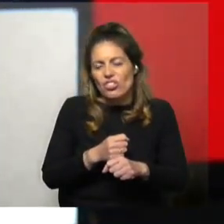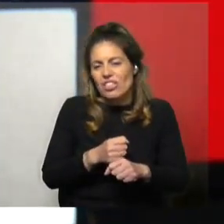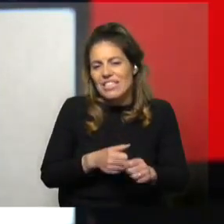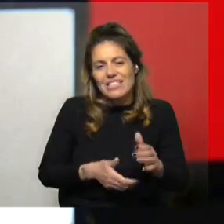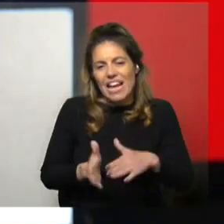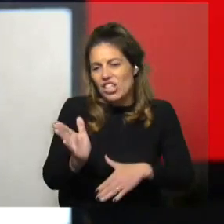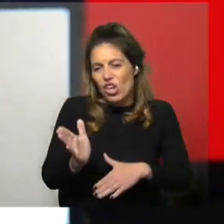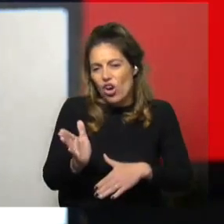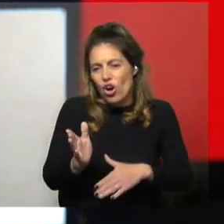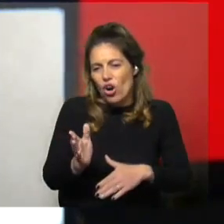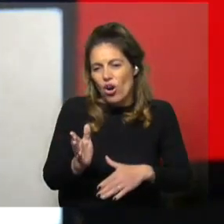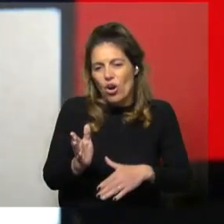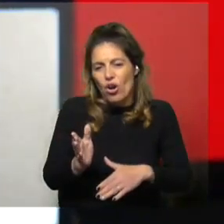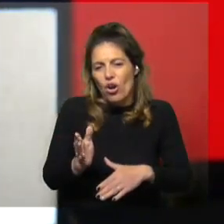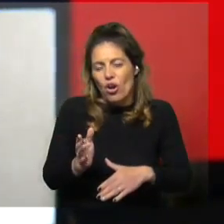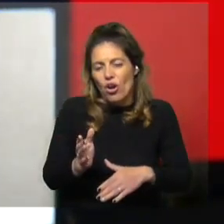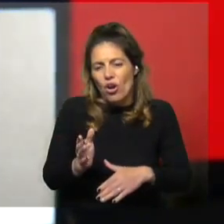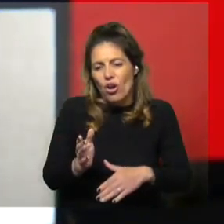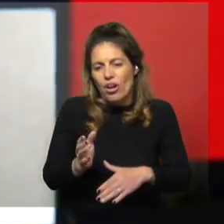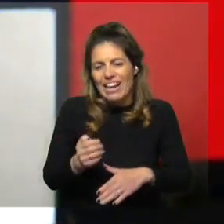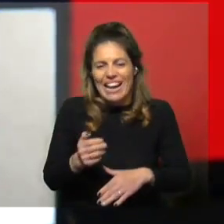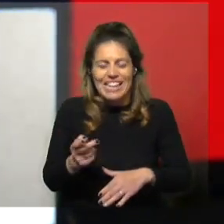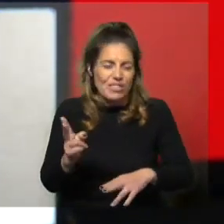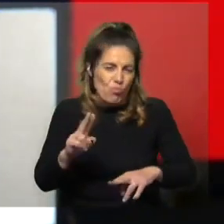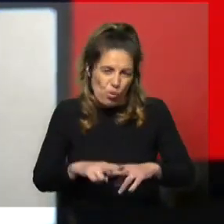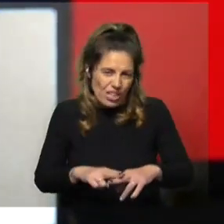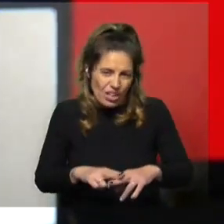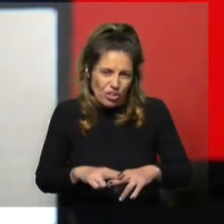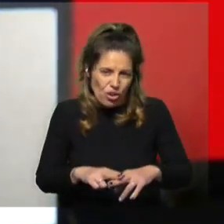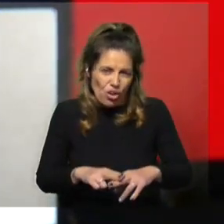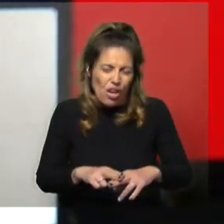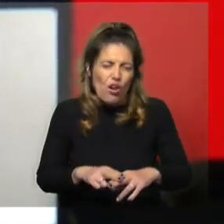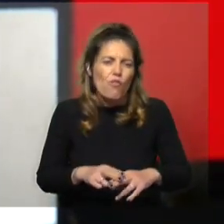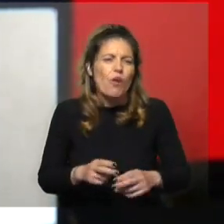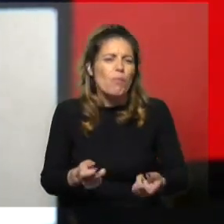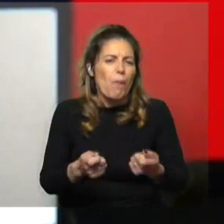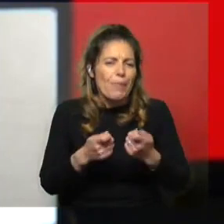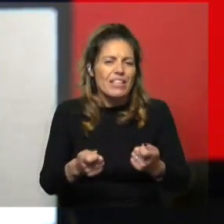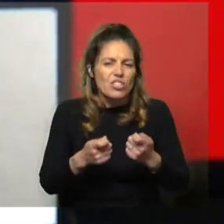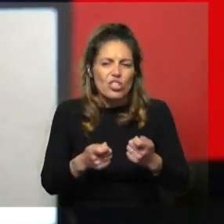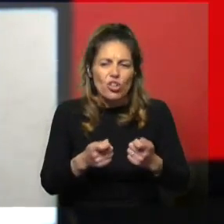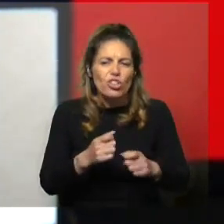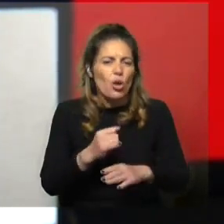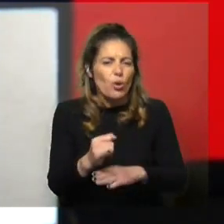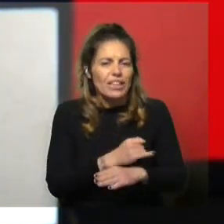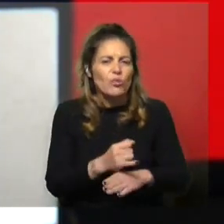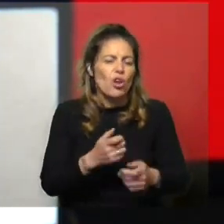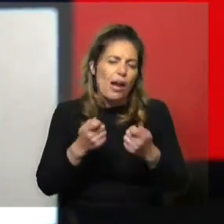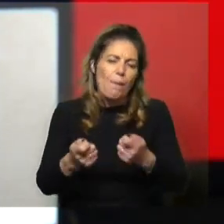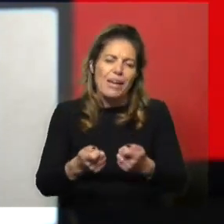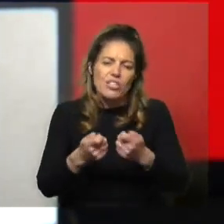por presión de ahora no recuerdo no fue la Cruz Roja pero fue Una institución parecida que presionó para